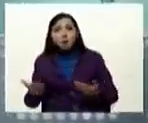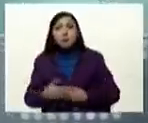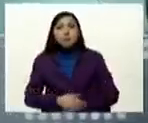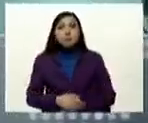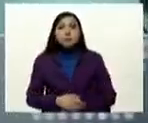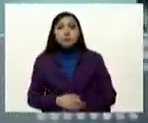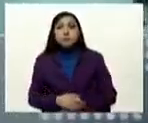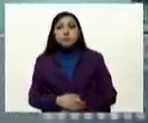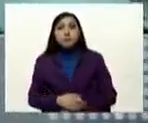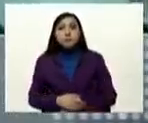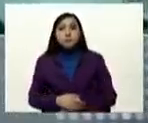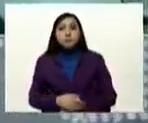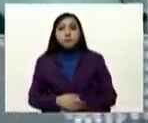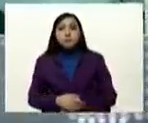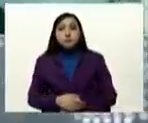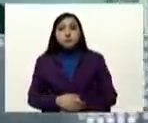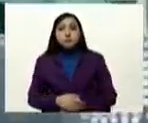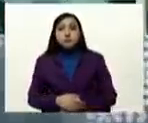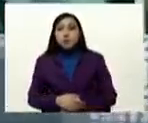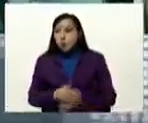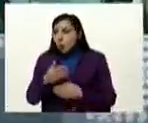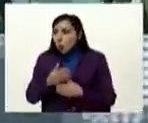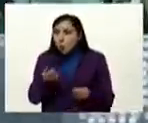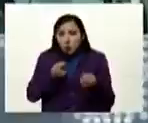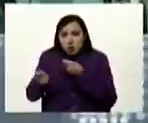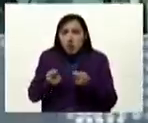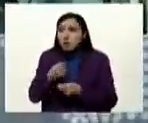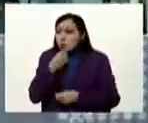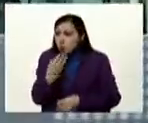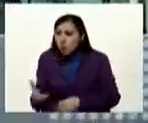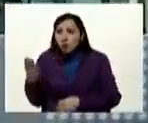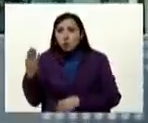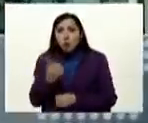Con amor. Un trato amoroso